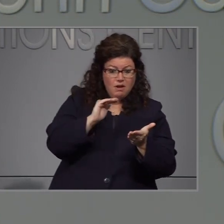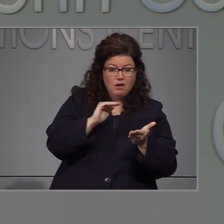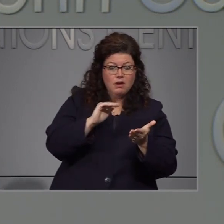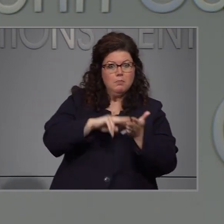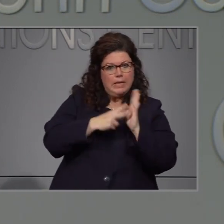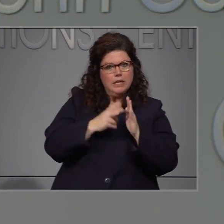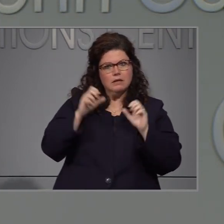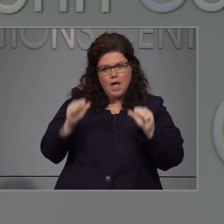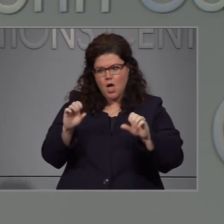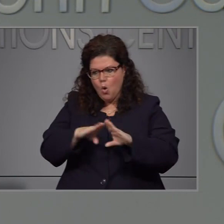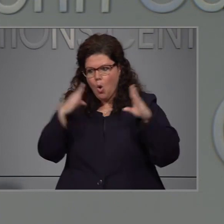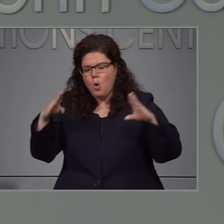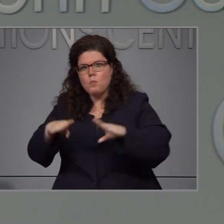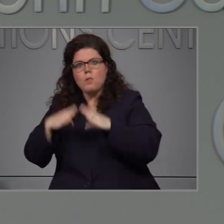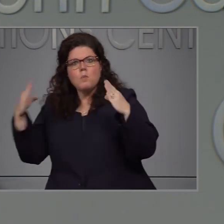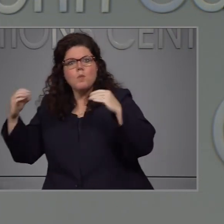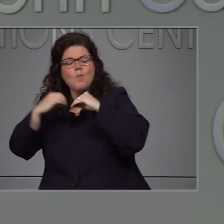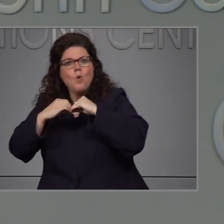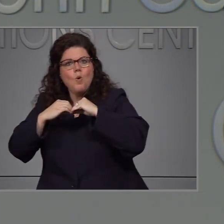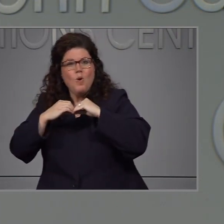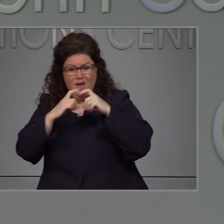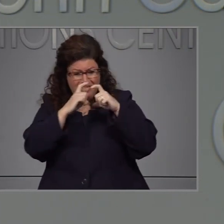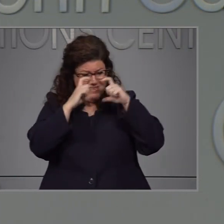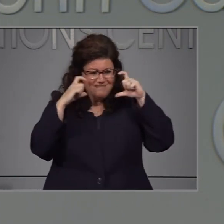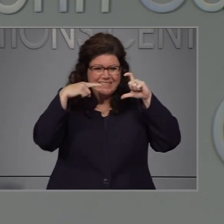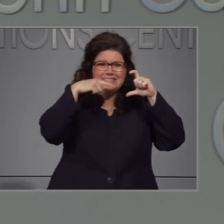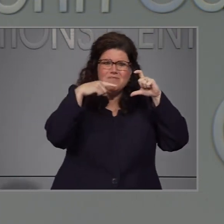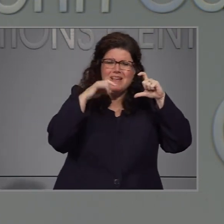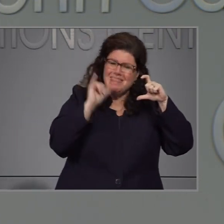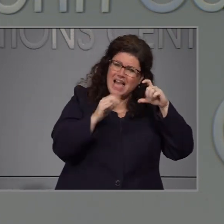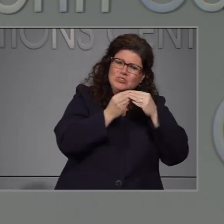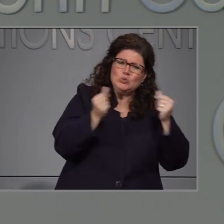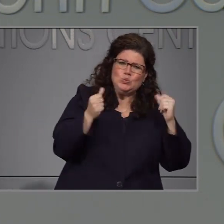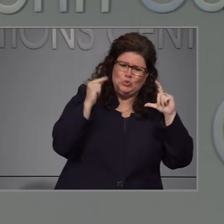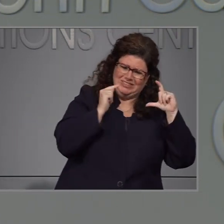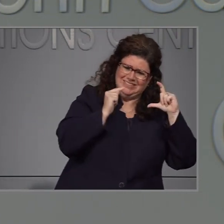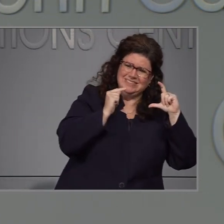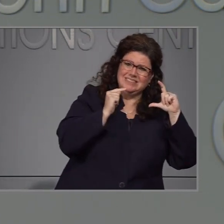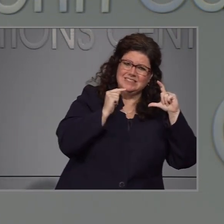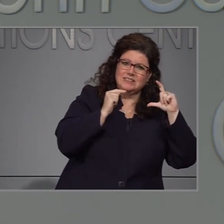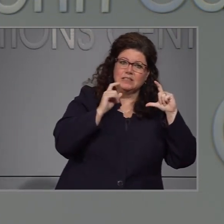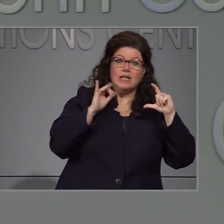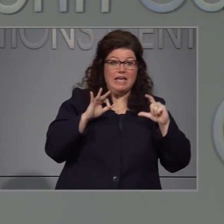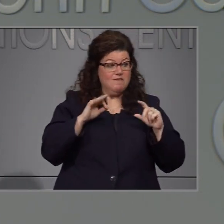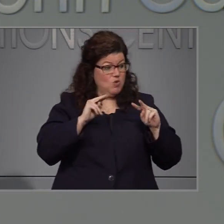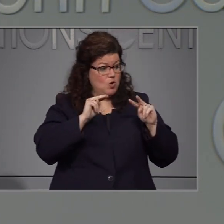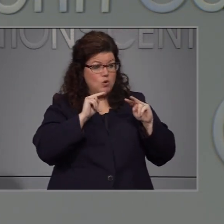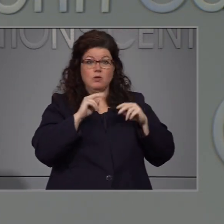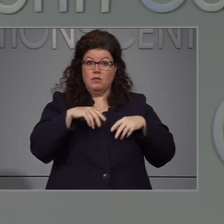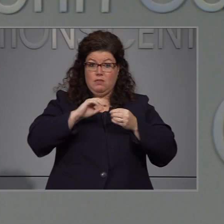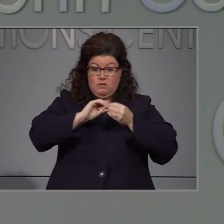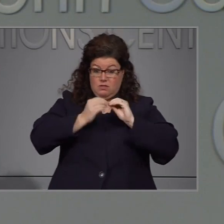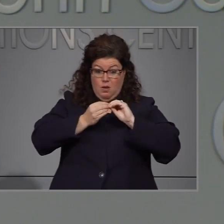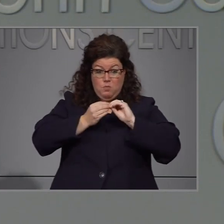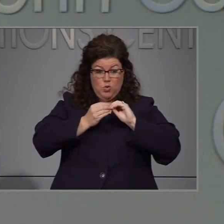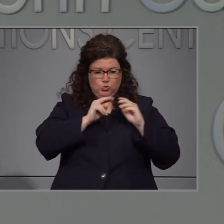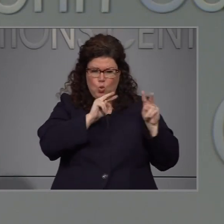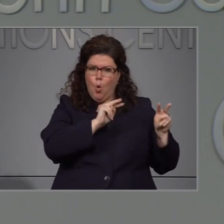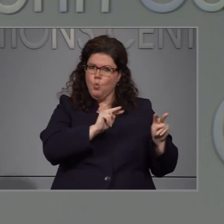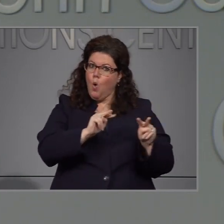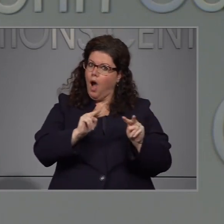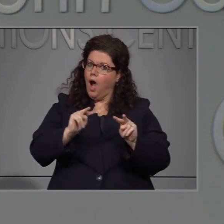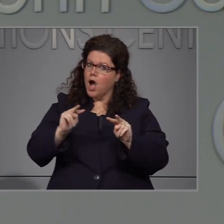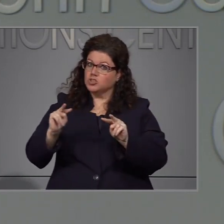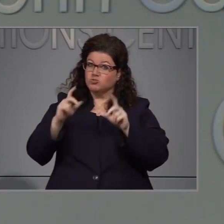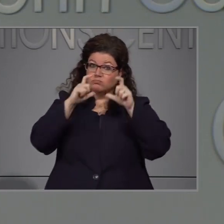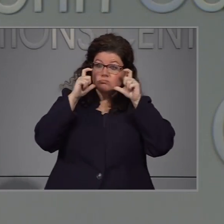la propagación ayuda a nuestra economía en esta fase. Y lo que tenemos que observar